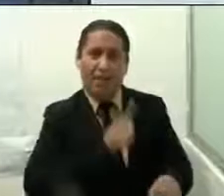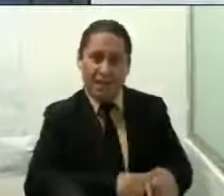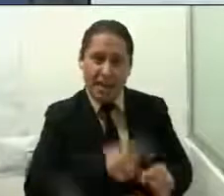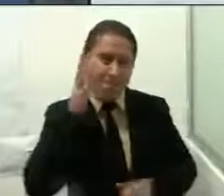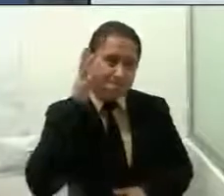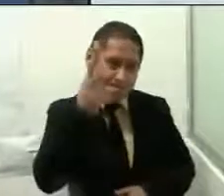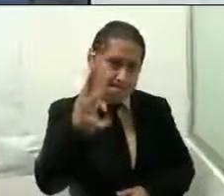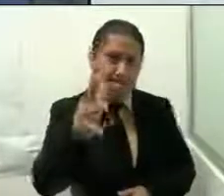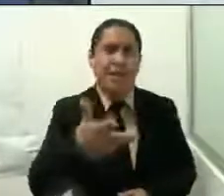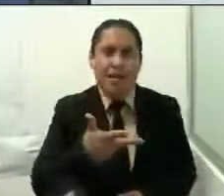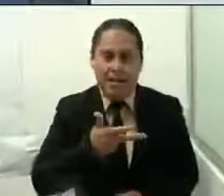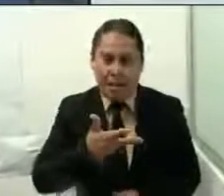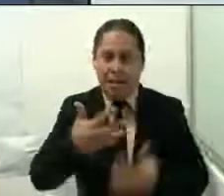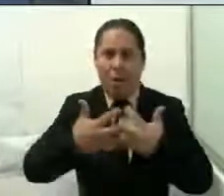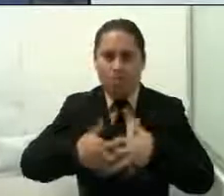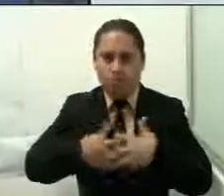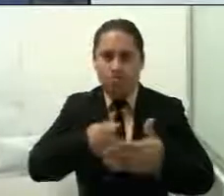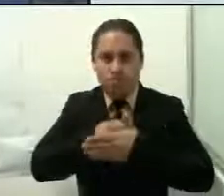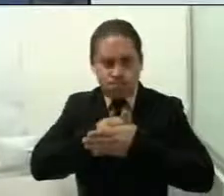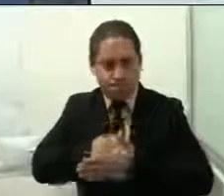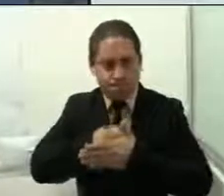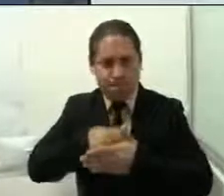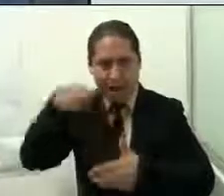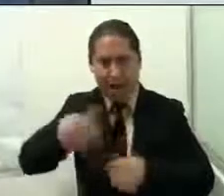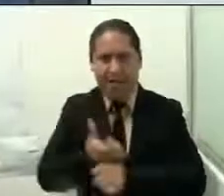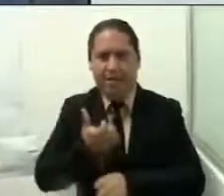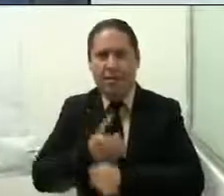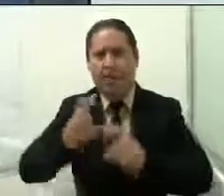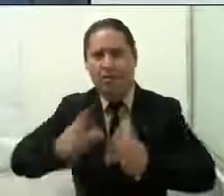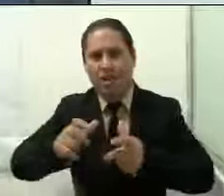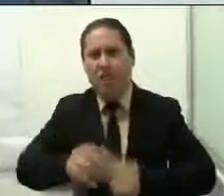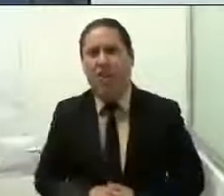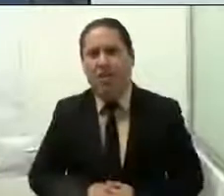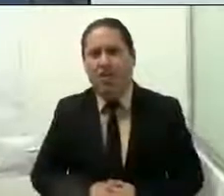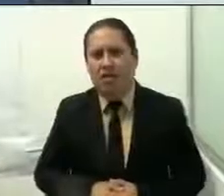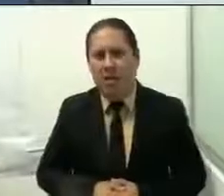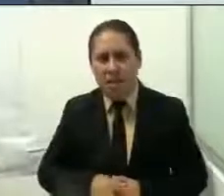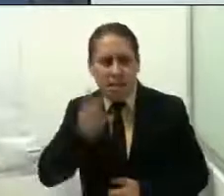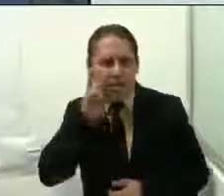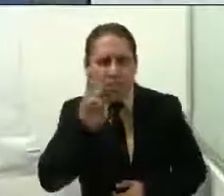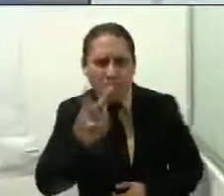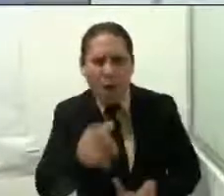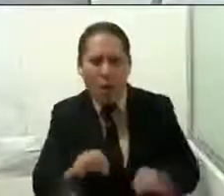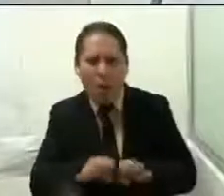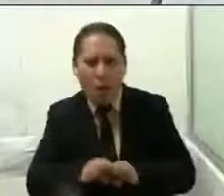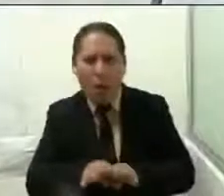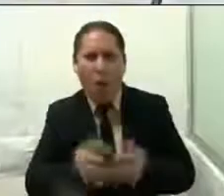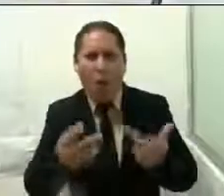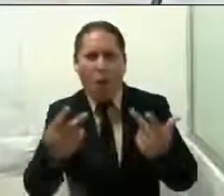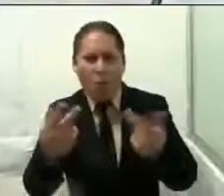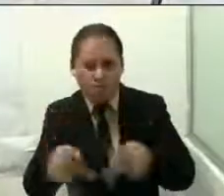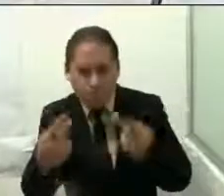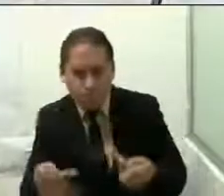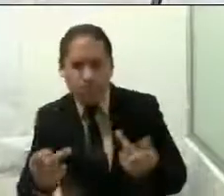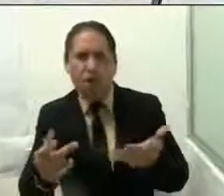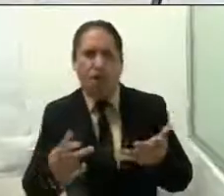serán el motor de la economía regional el diseño de imagen comercial y el registro de